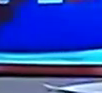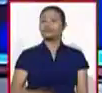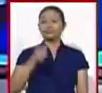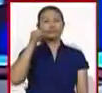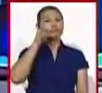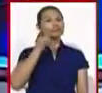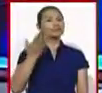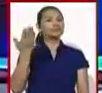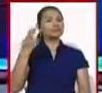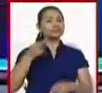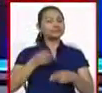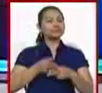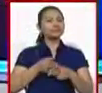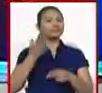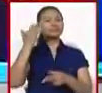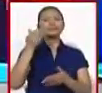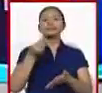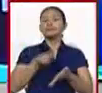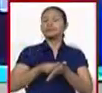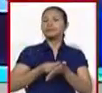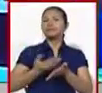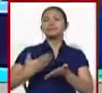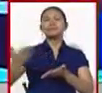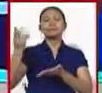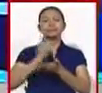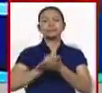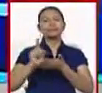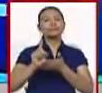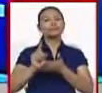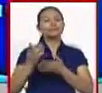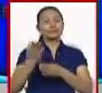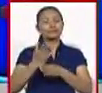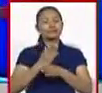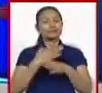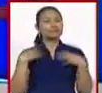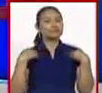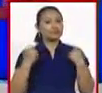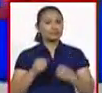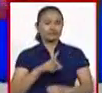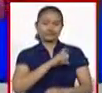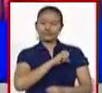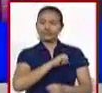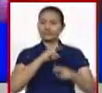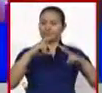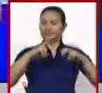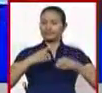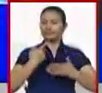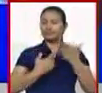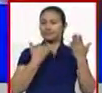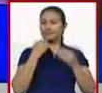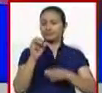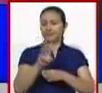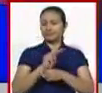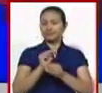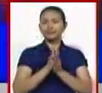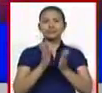La mujer que fue apuñalada por cobrar una deuda el pasado fin de semana se recupera favorablemente. La policía está investigando el caso y el Ministerio Público ha